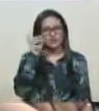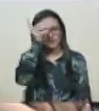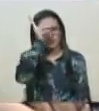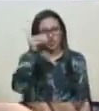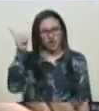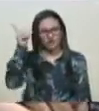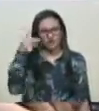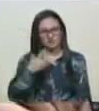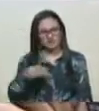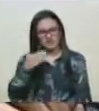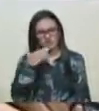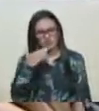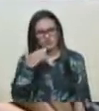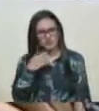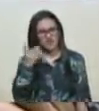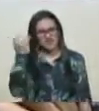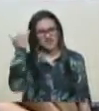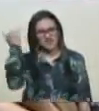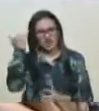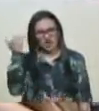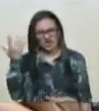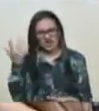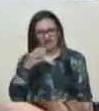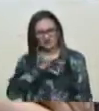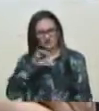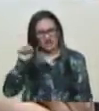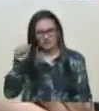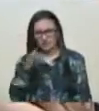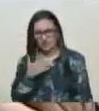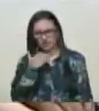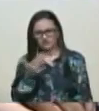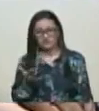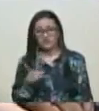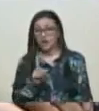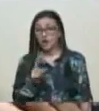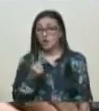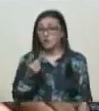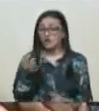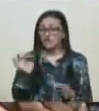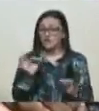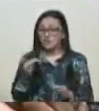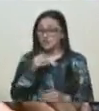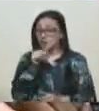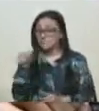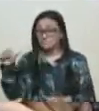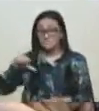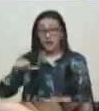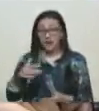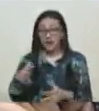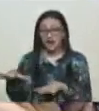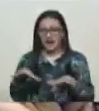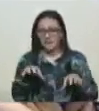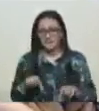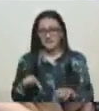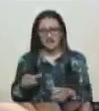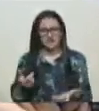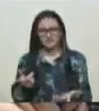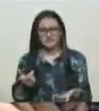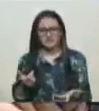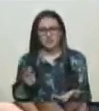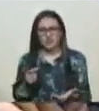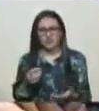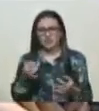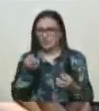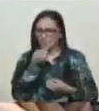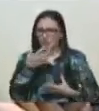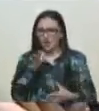socialismo es una ideología acabada. En verdad, lo único que está acabado aquí es el capitalismo. El capitalismo no es sostenible ni en el tiempo, ni en el momento,